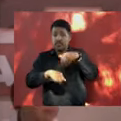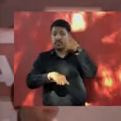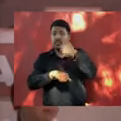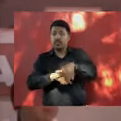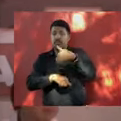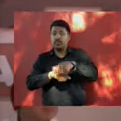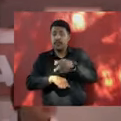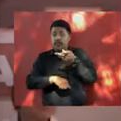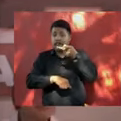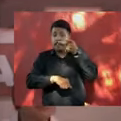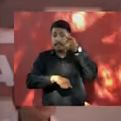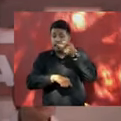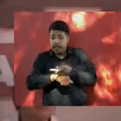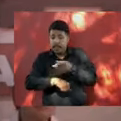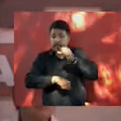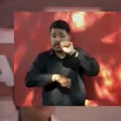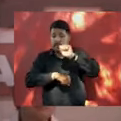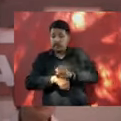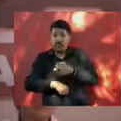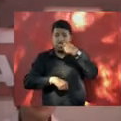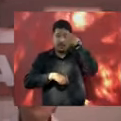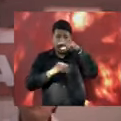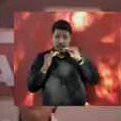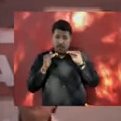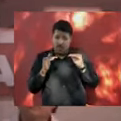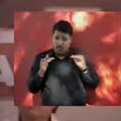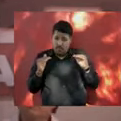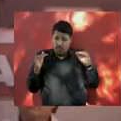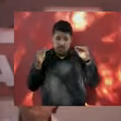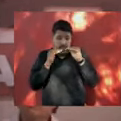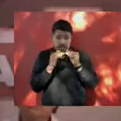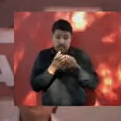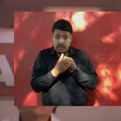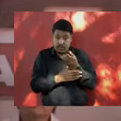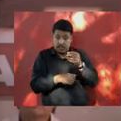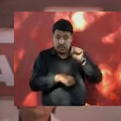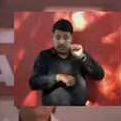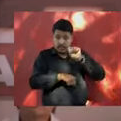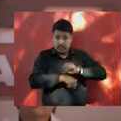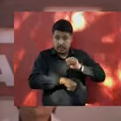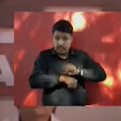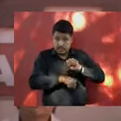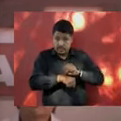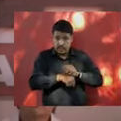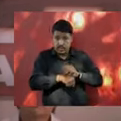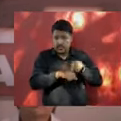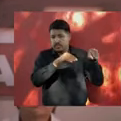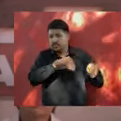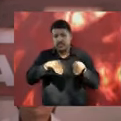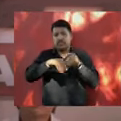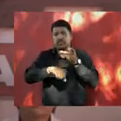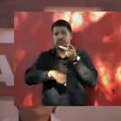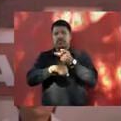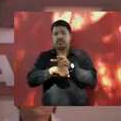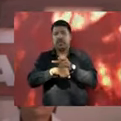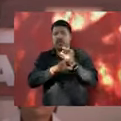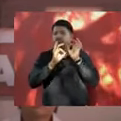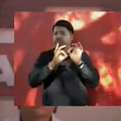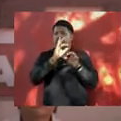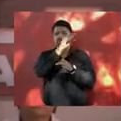como secundarias hay en México. Que saliendo de la secundaria, los jóvenes a la preparatoria